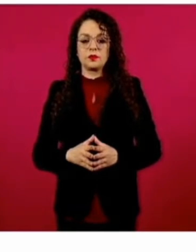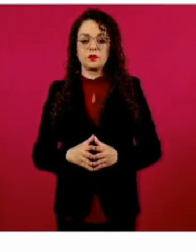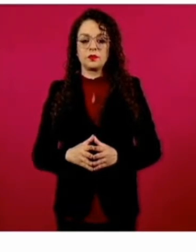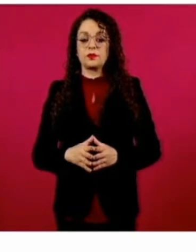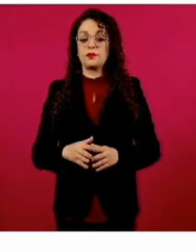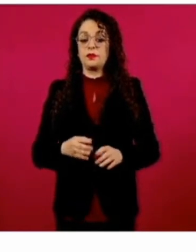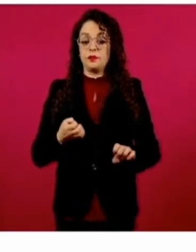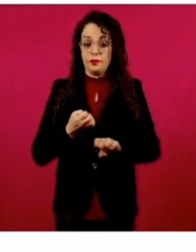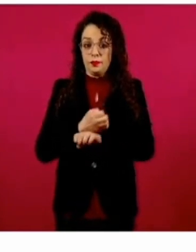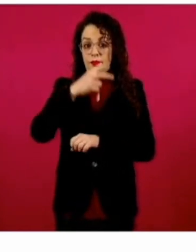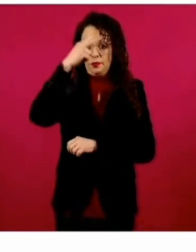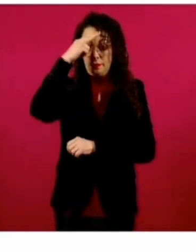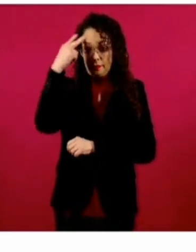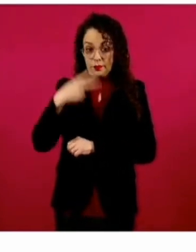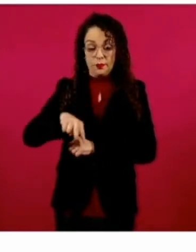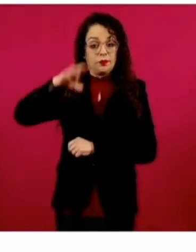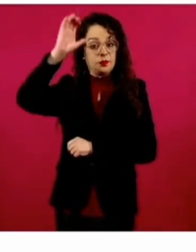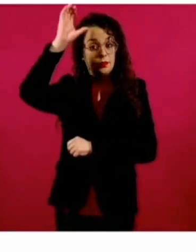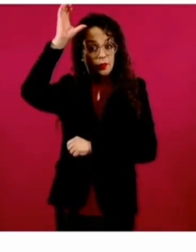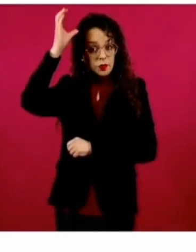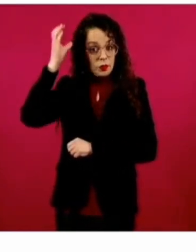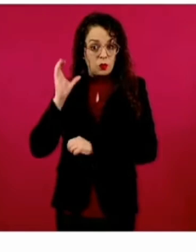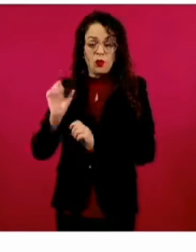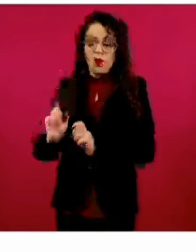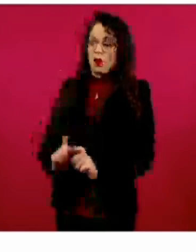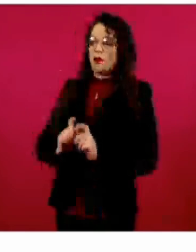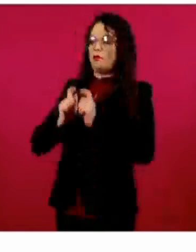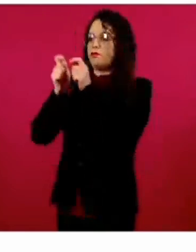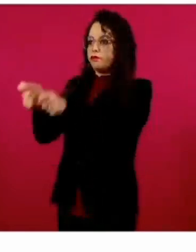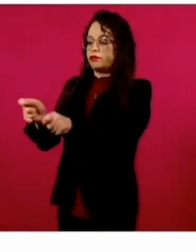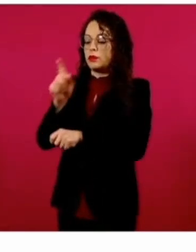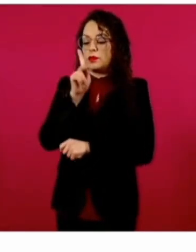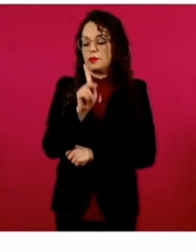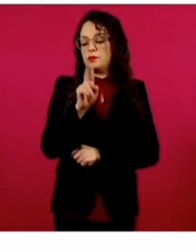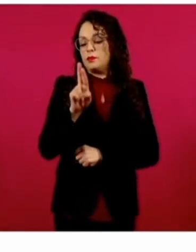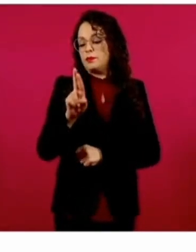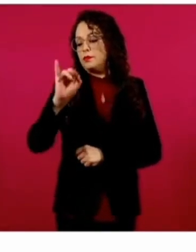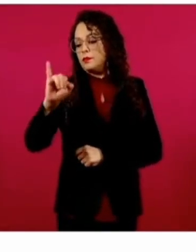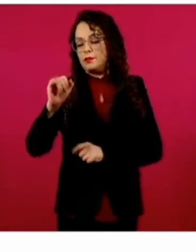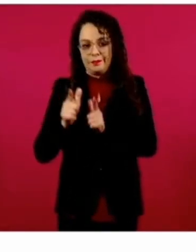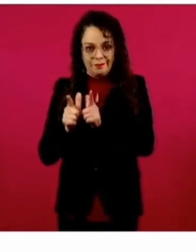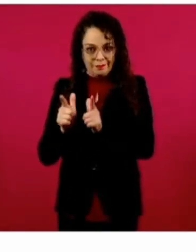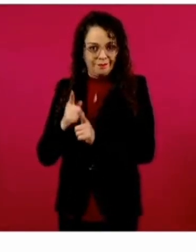y Coahuila quedan para el PRI. Así es. Para decirlo claro. La